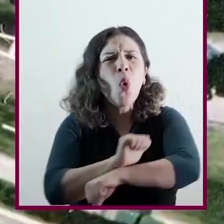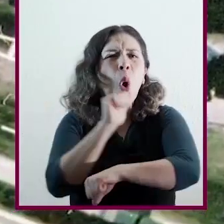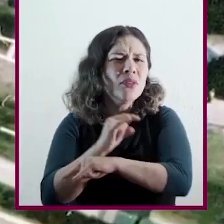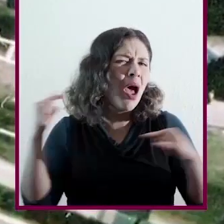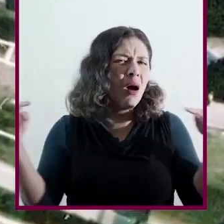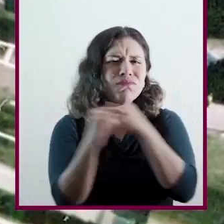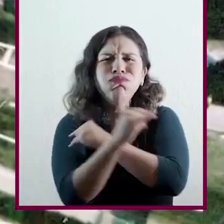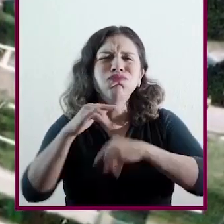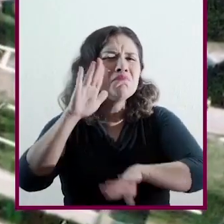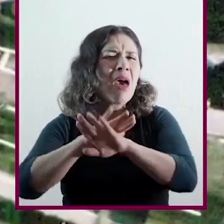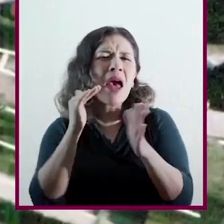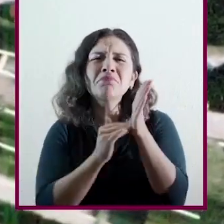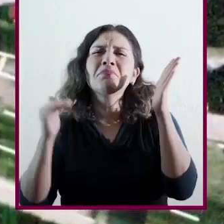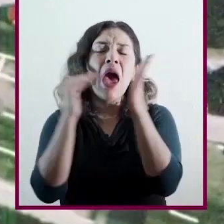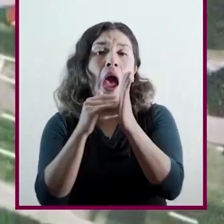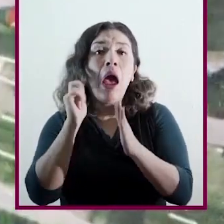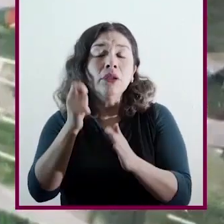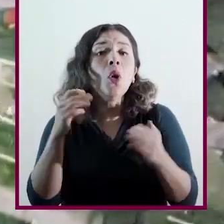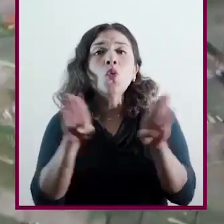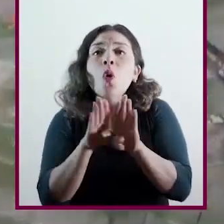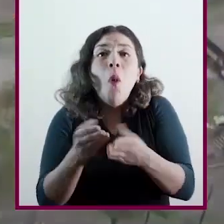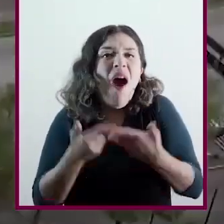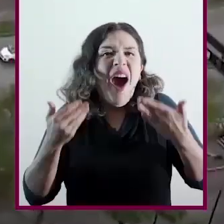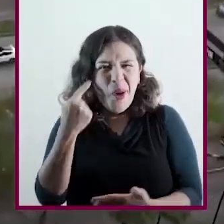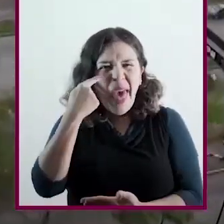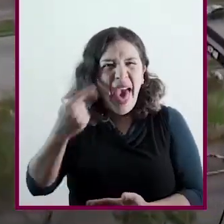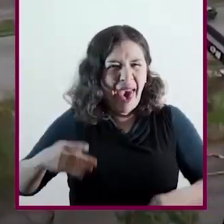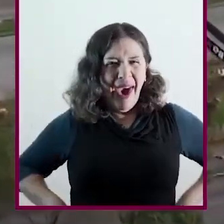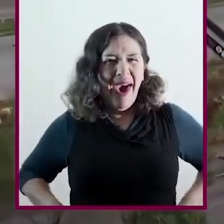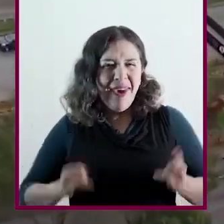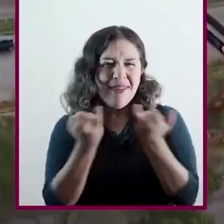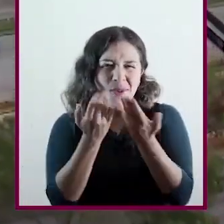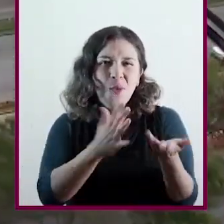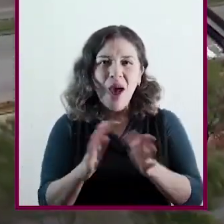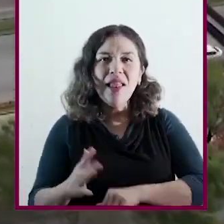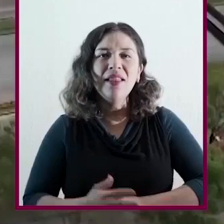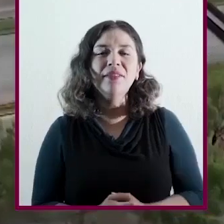de autos de colores, en un entorno muy similar al actual.